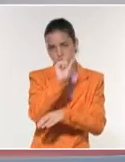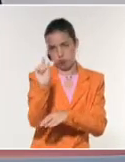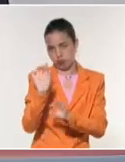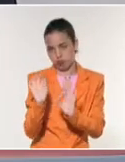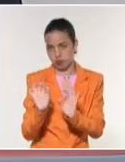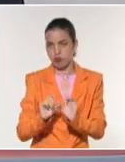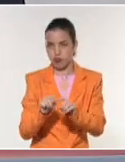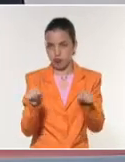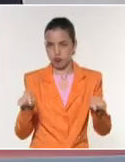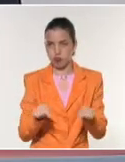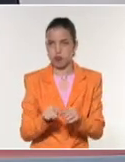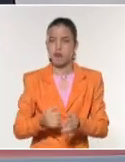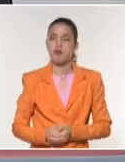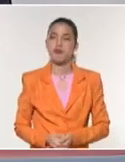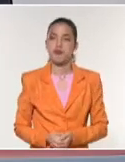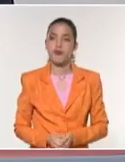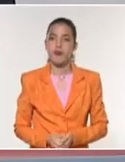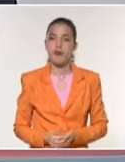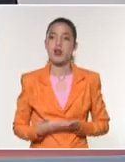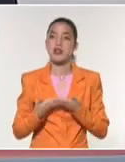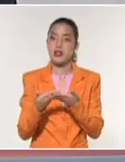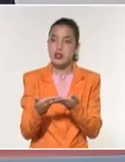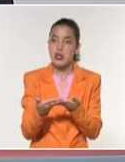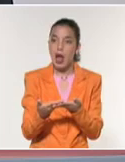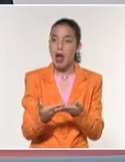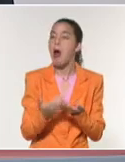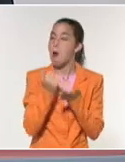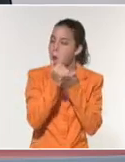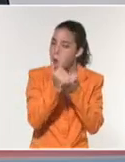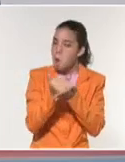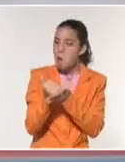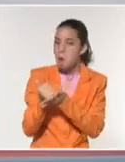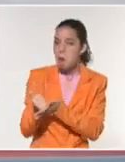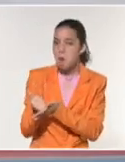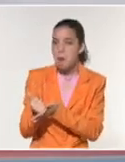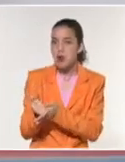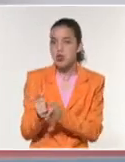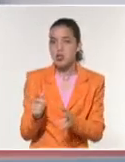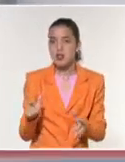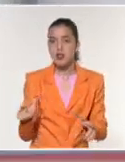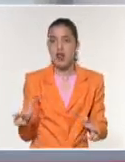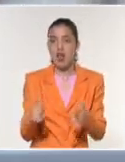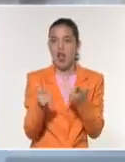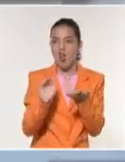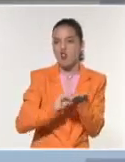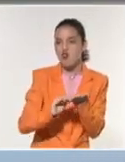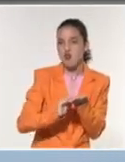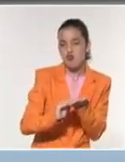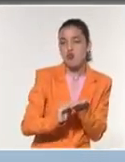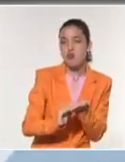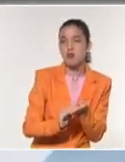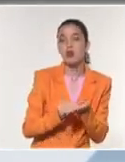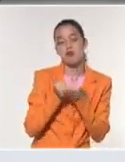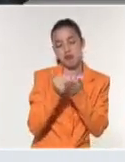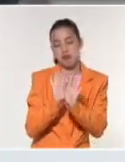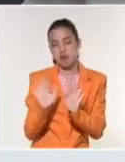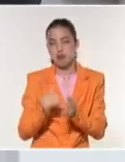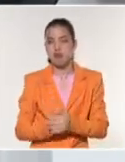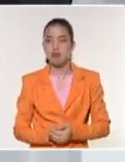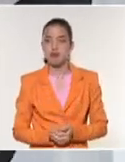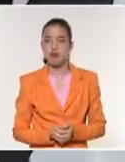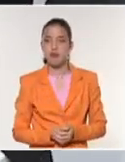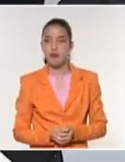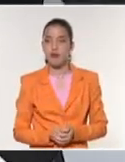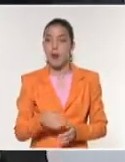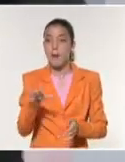se otorga el beneficio, pero si se incumplen las reglas, se revoca. Hemos invitado, vengan conmigo, a Marisela Sosa Ravelo, vicepresidenta